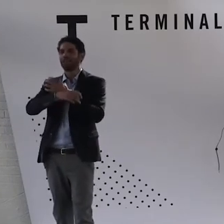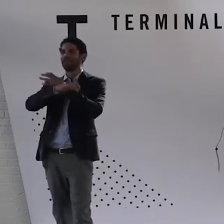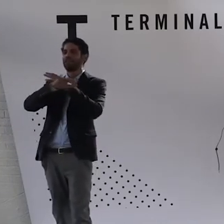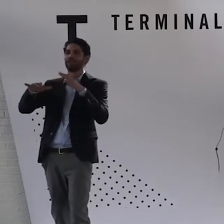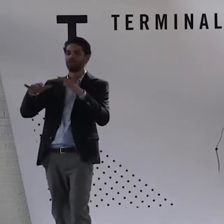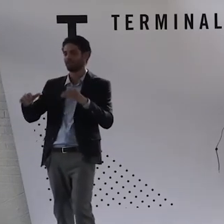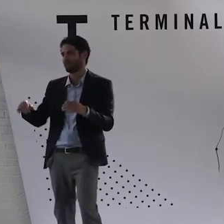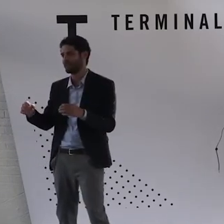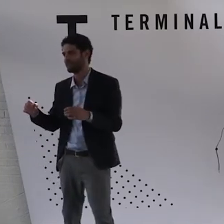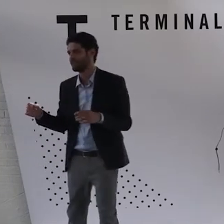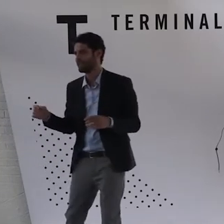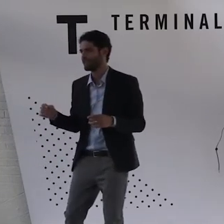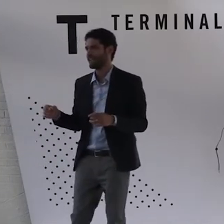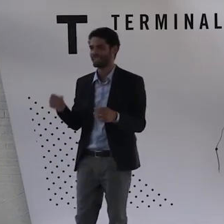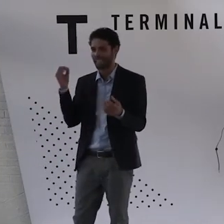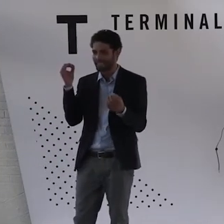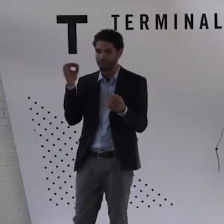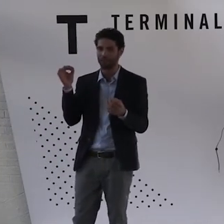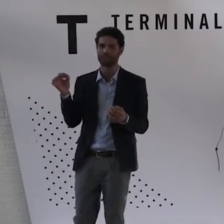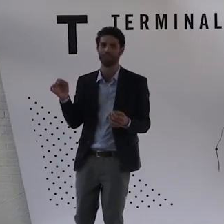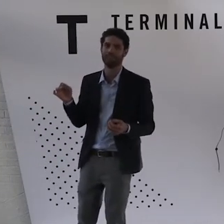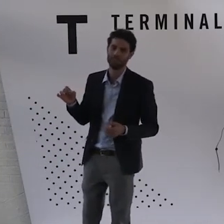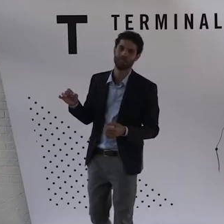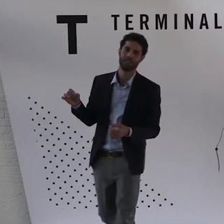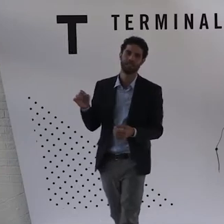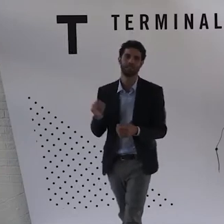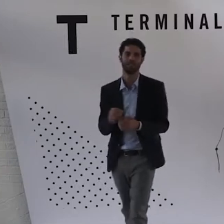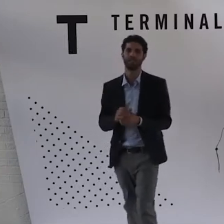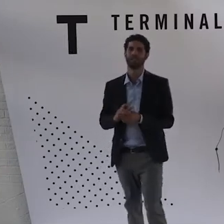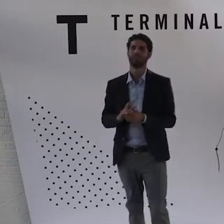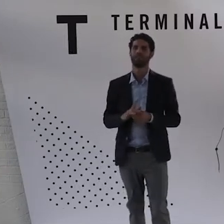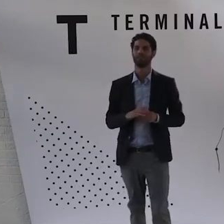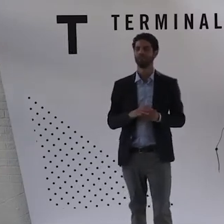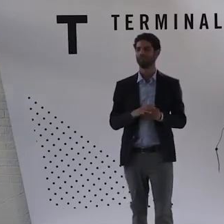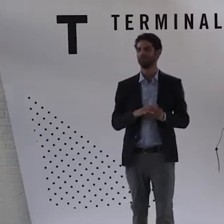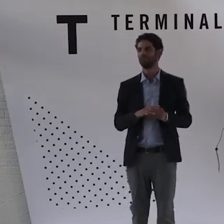presente, okay. Donde todo es posible. Este es el momento. ¿Una